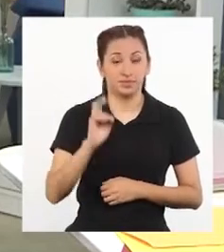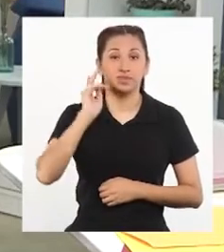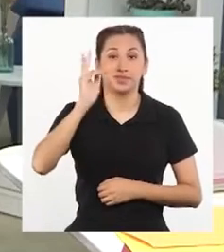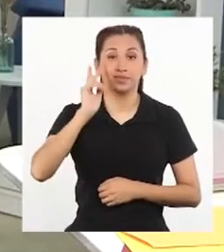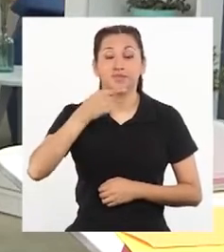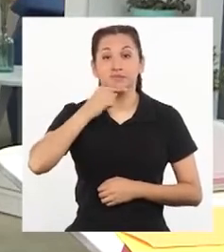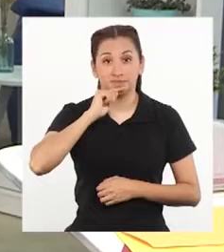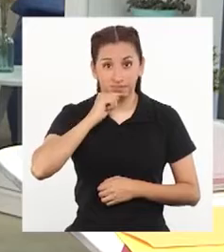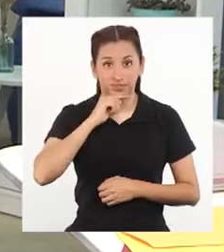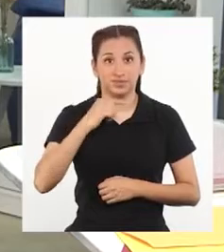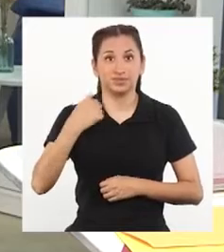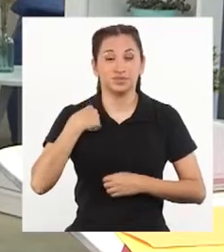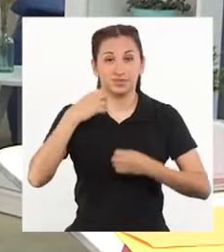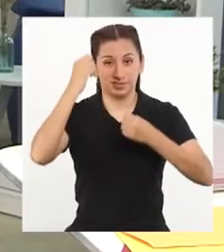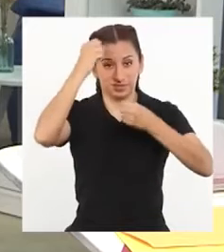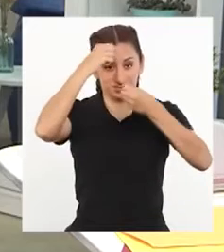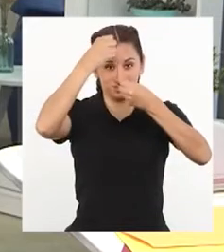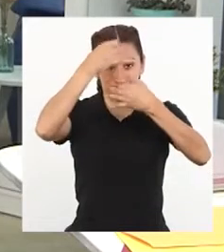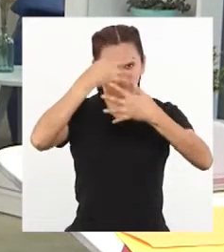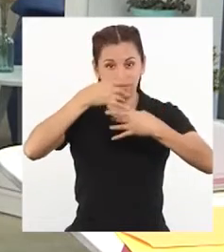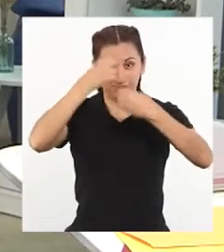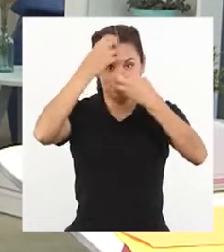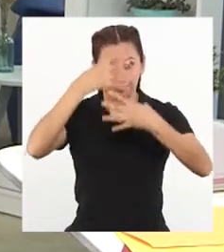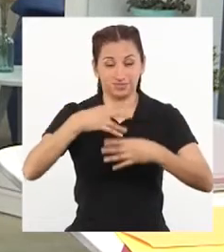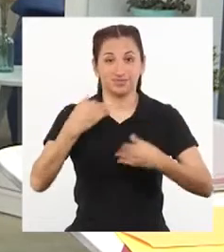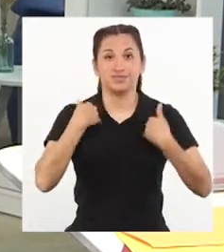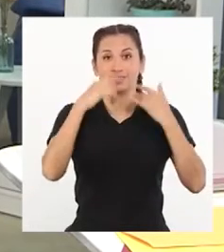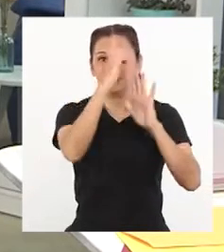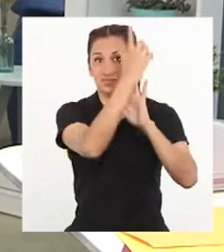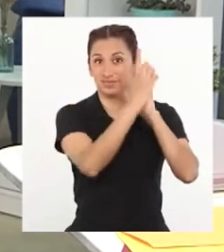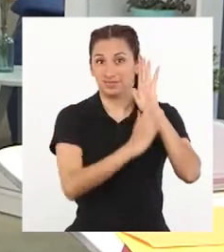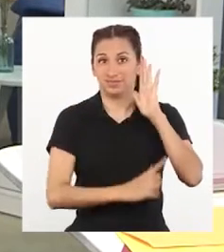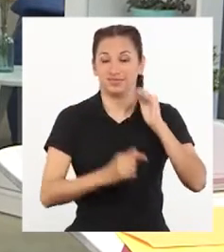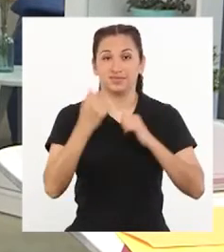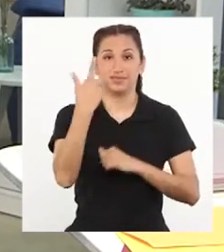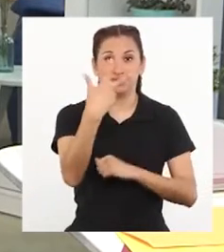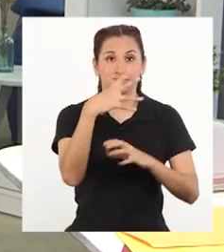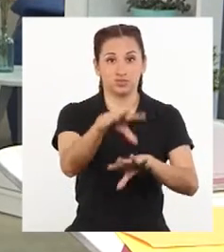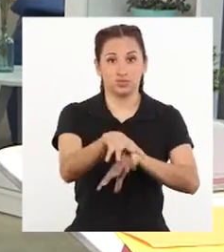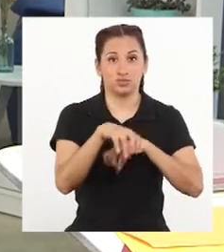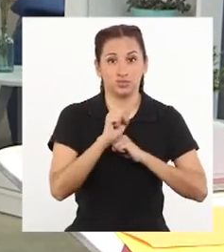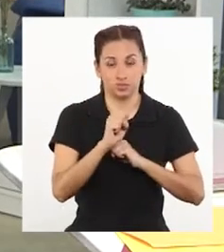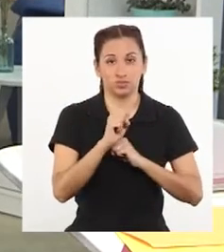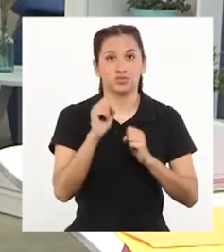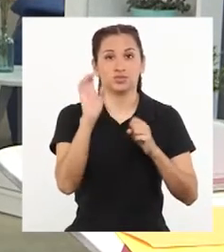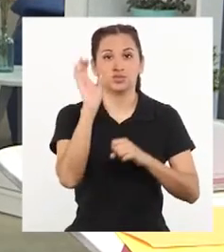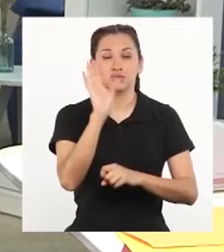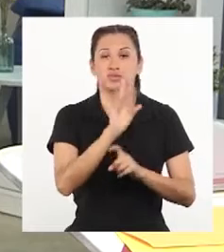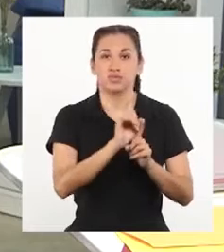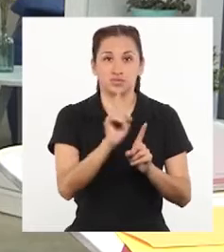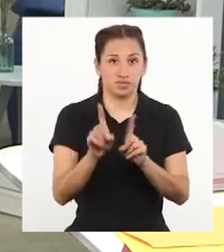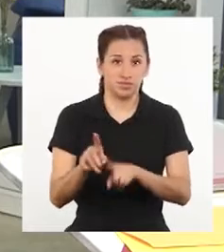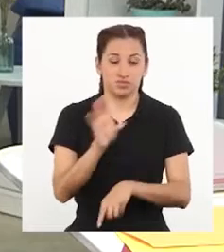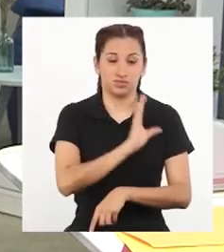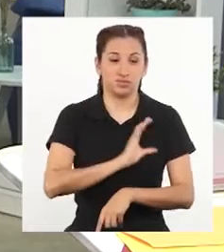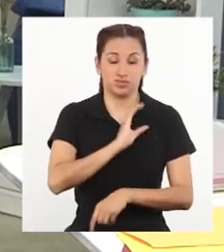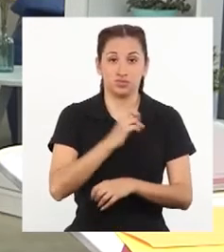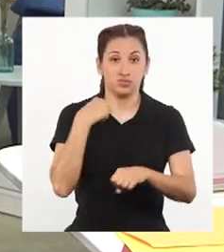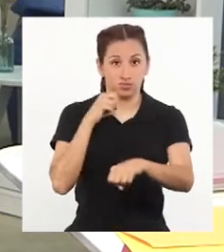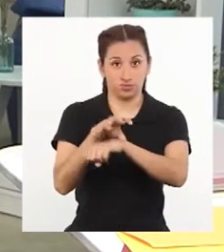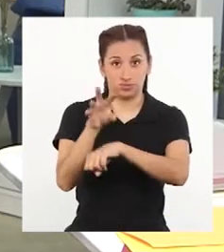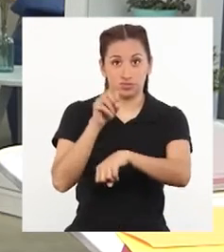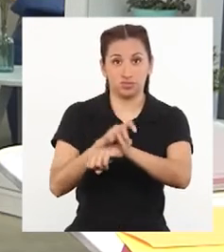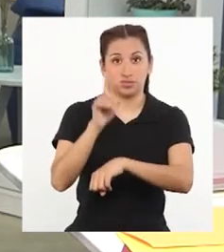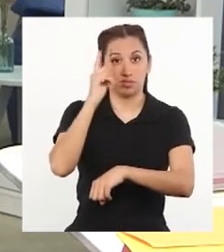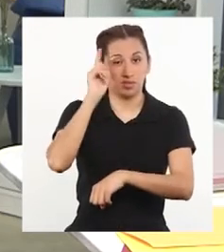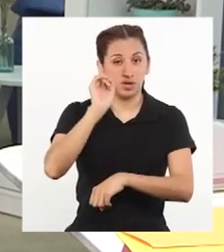Yamile, profesora, en mi sistema tengo un listado de 3 hábitos y conductas